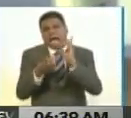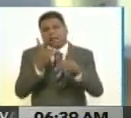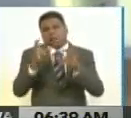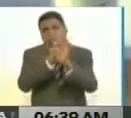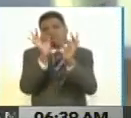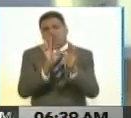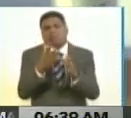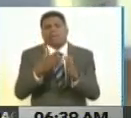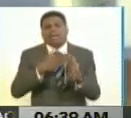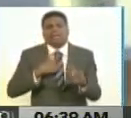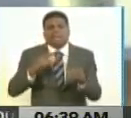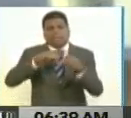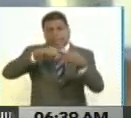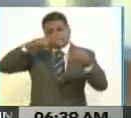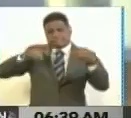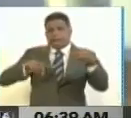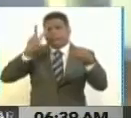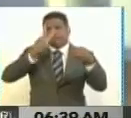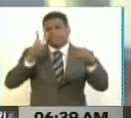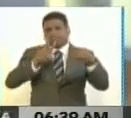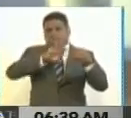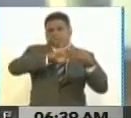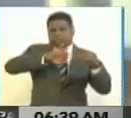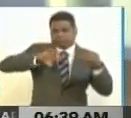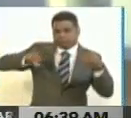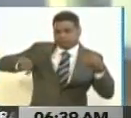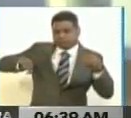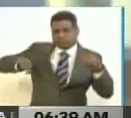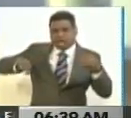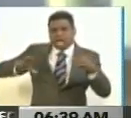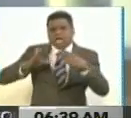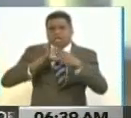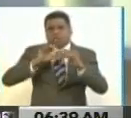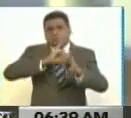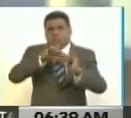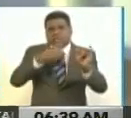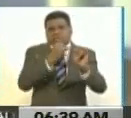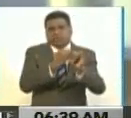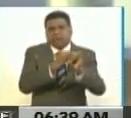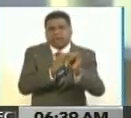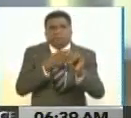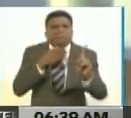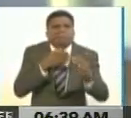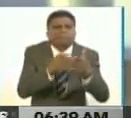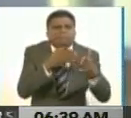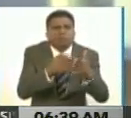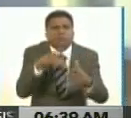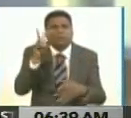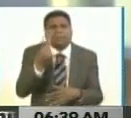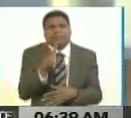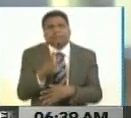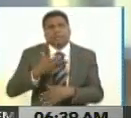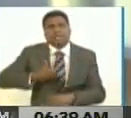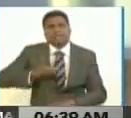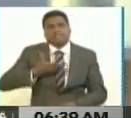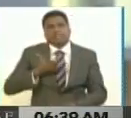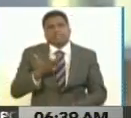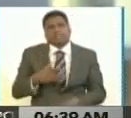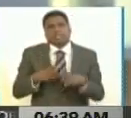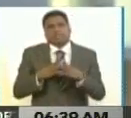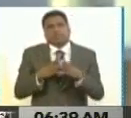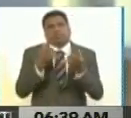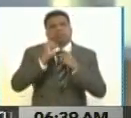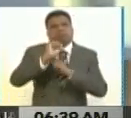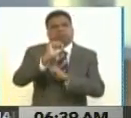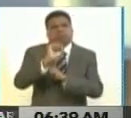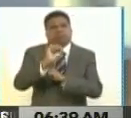Venezuela y, por supuesto, dentro del frente internacional del acoso a Venezuela, es muy importante que se logre expulsar a